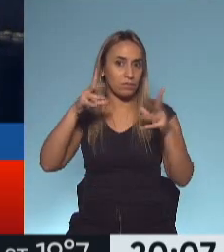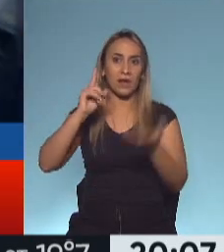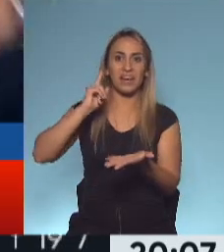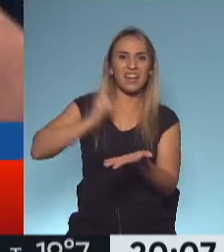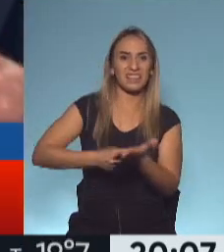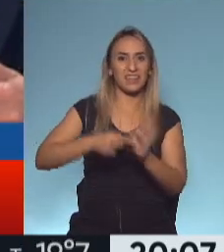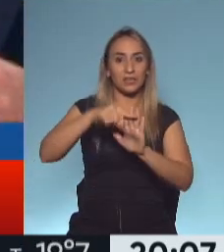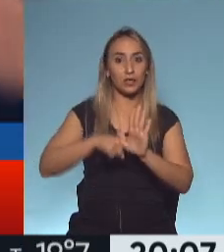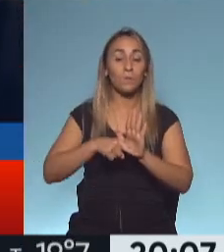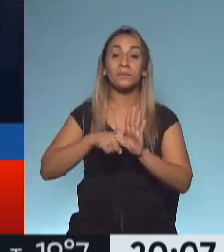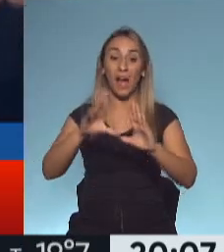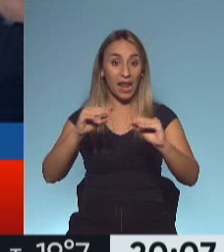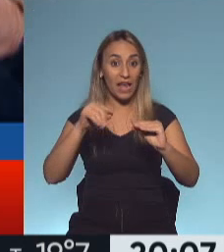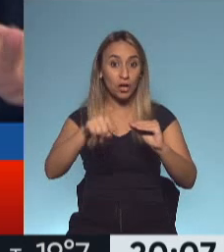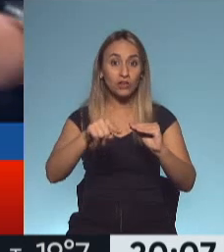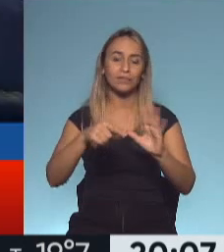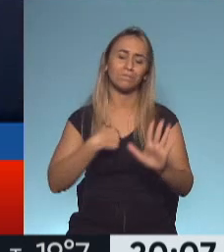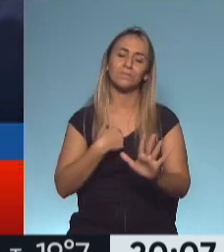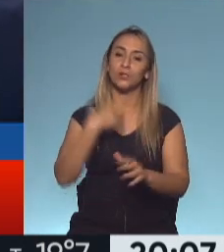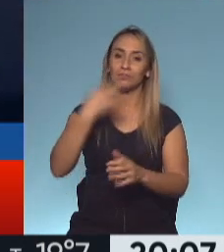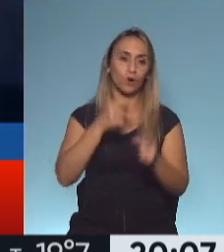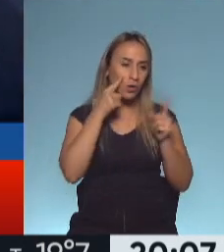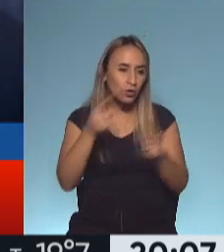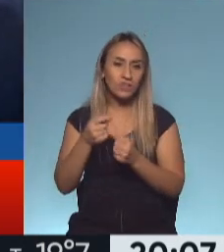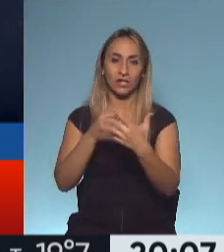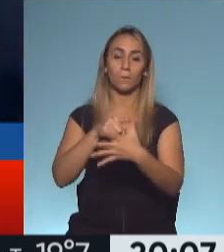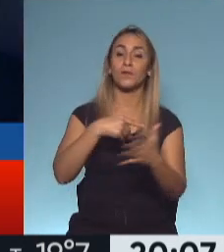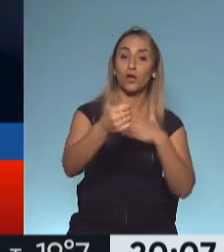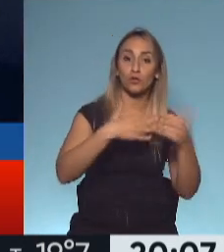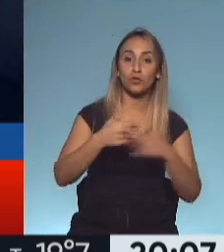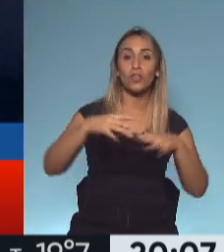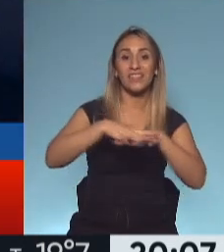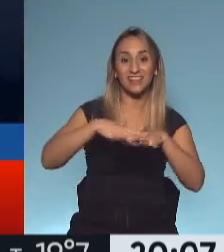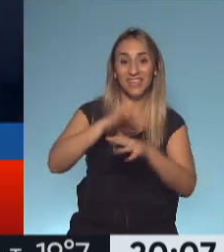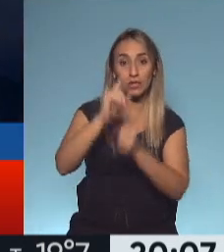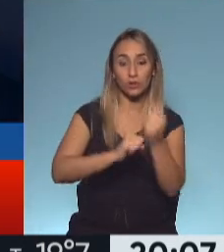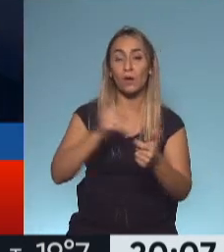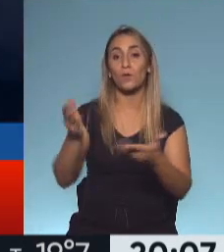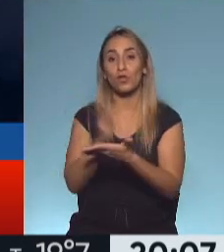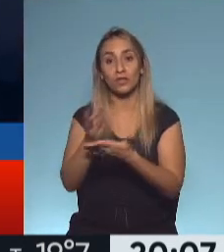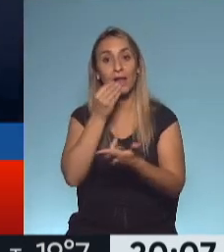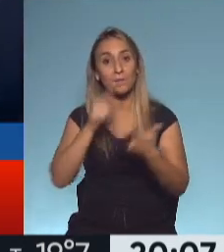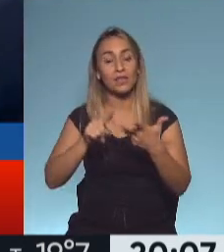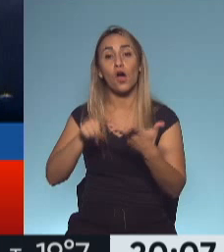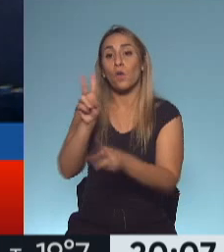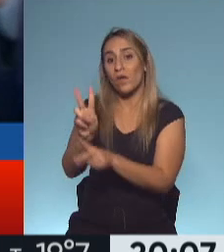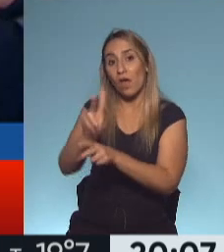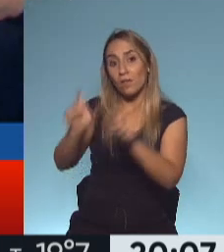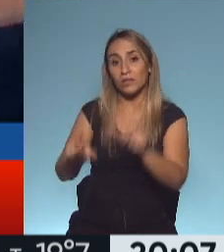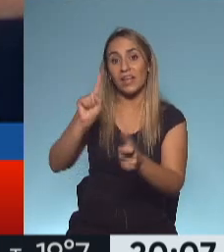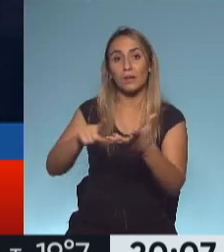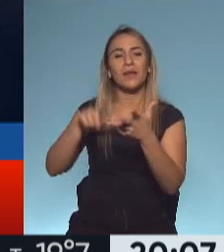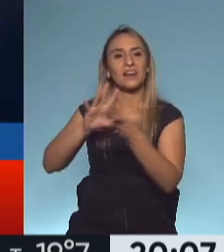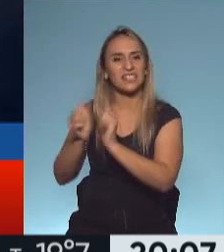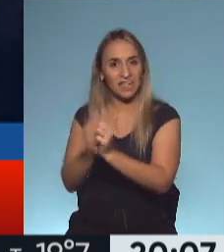de la noche no han afectado. Yo sigo 5 sectores: la construcción, el textil, los que producen alimentos, el cuidado de personas y el reciclado. Ahí